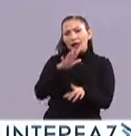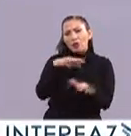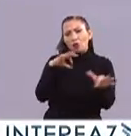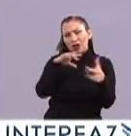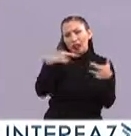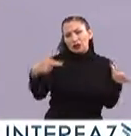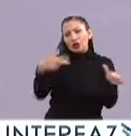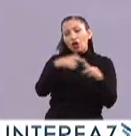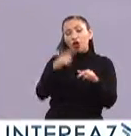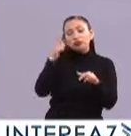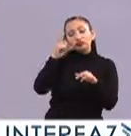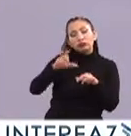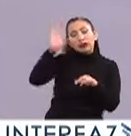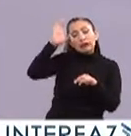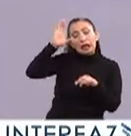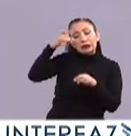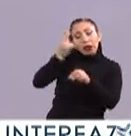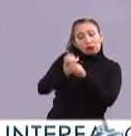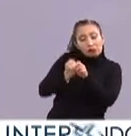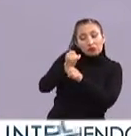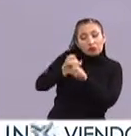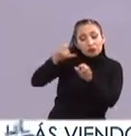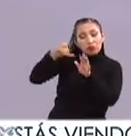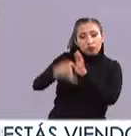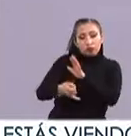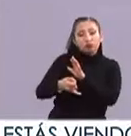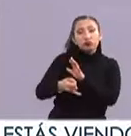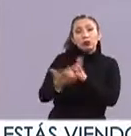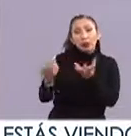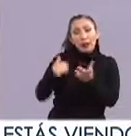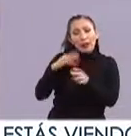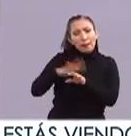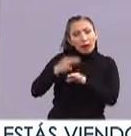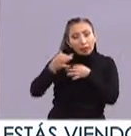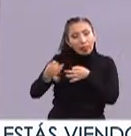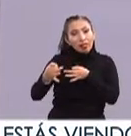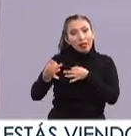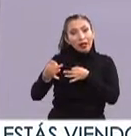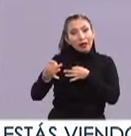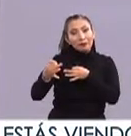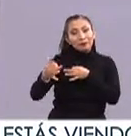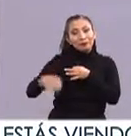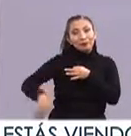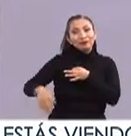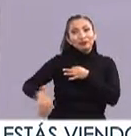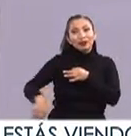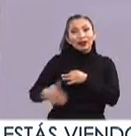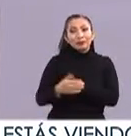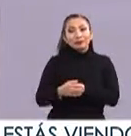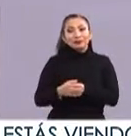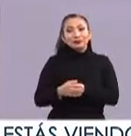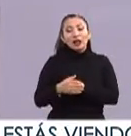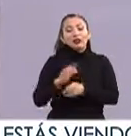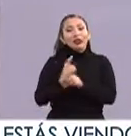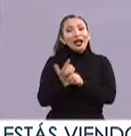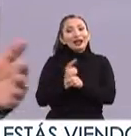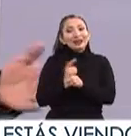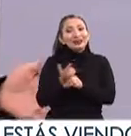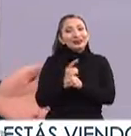penal, con un perfil científico y que, bueno, lo que a mí me llamó la atención, como bien les comentaba, es que es una